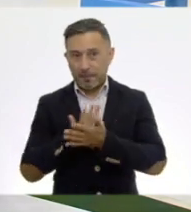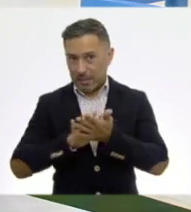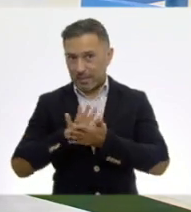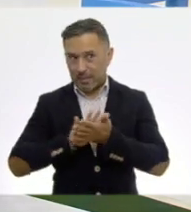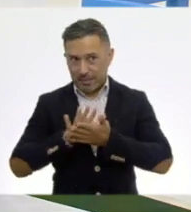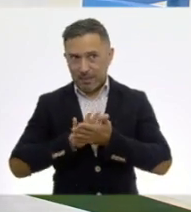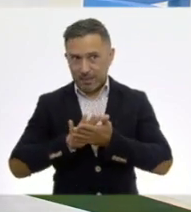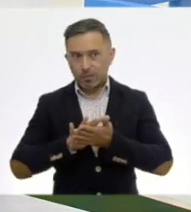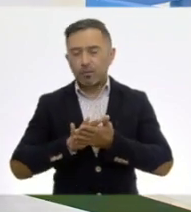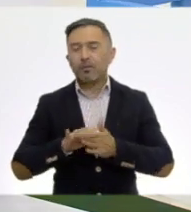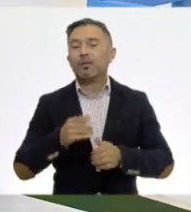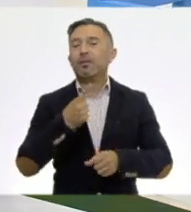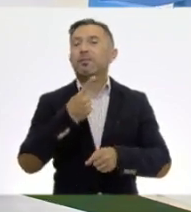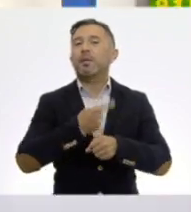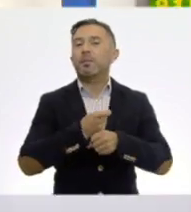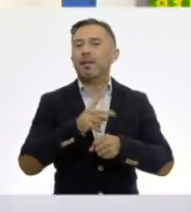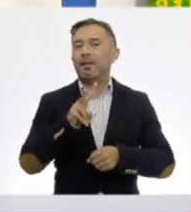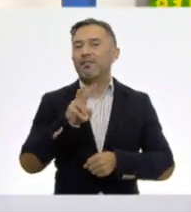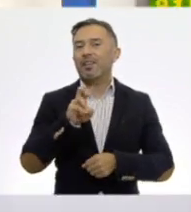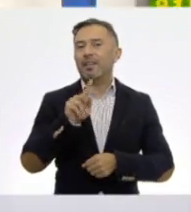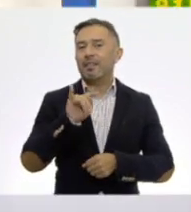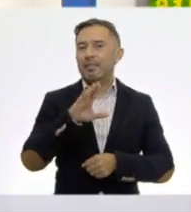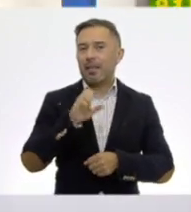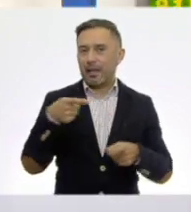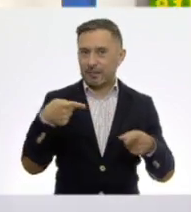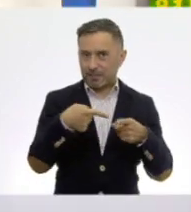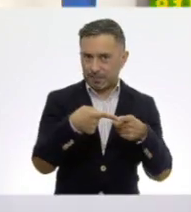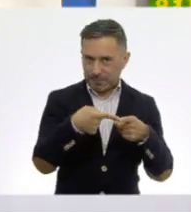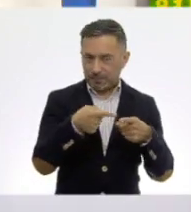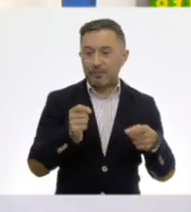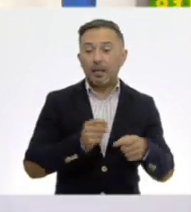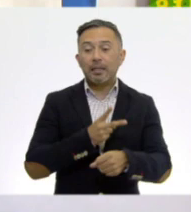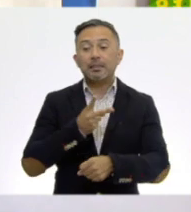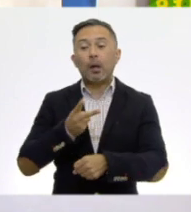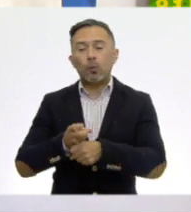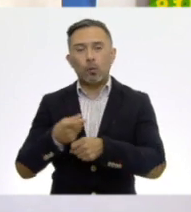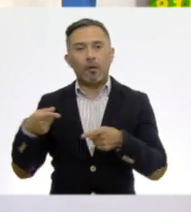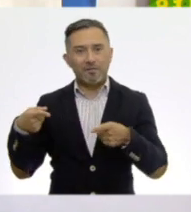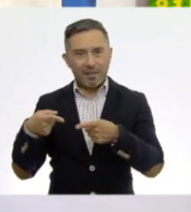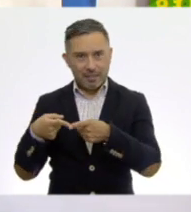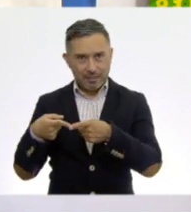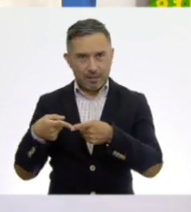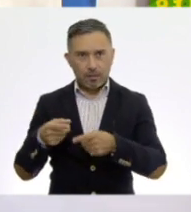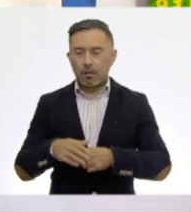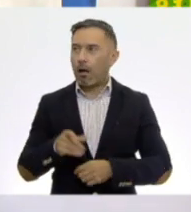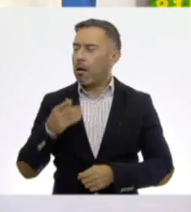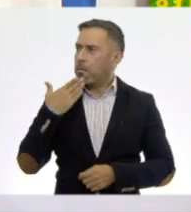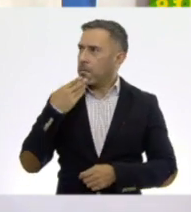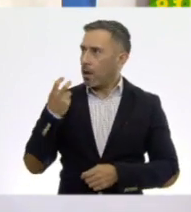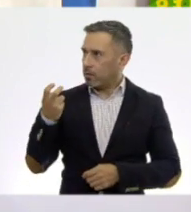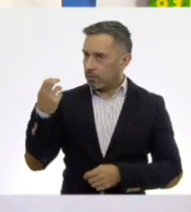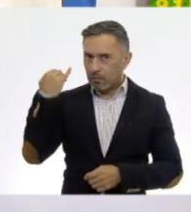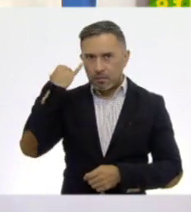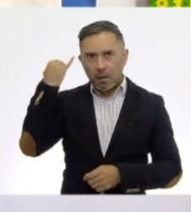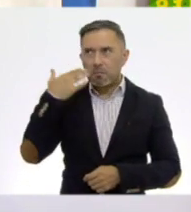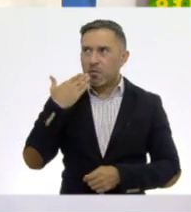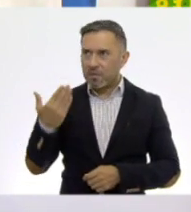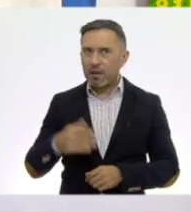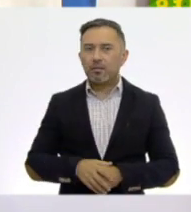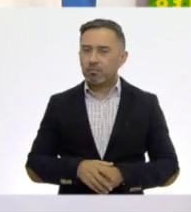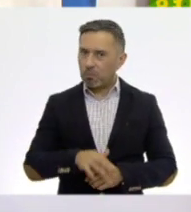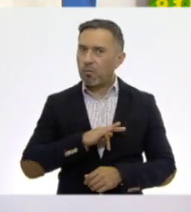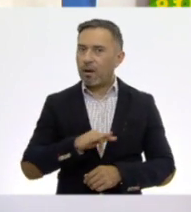Ya pusiste tu primer vértice. Vamos exactamente. A poner el segundo vértice. Ah, esa es una buena idea. ¿Eh? Voy a ir uniendo